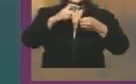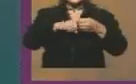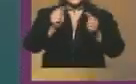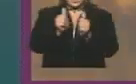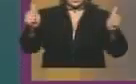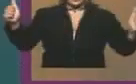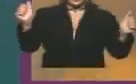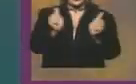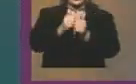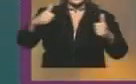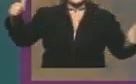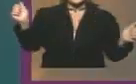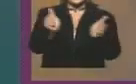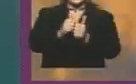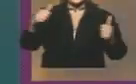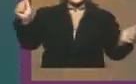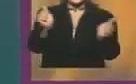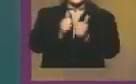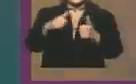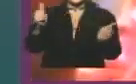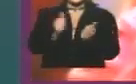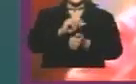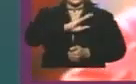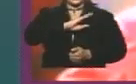el acordeón o cuereta.